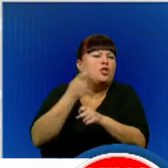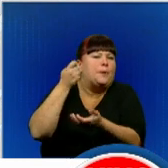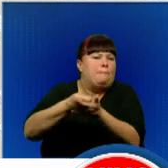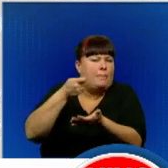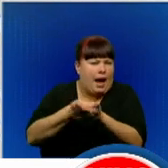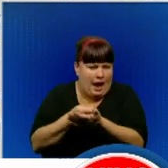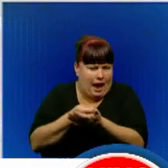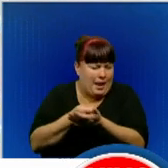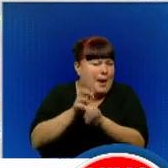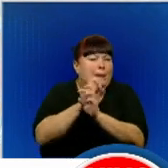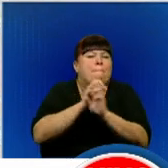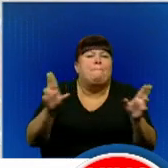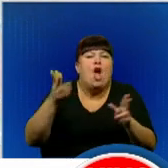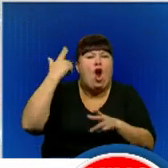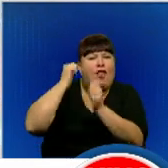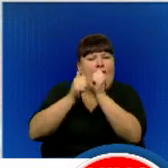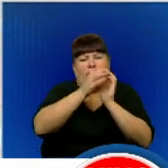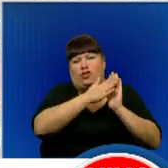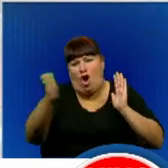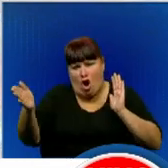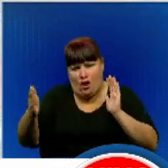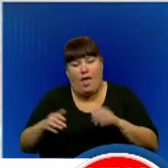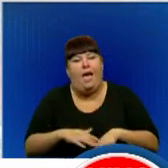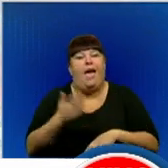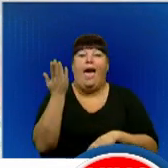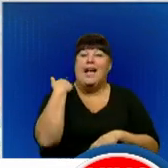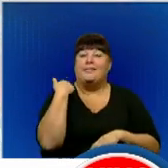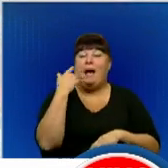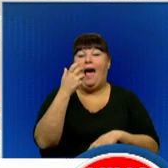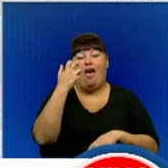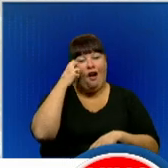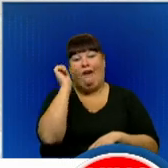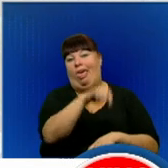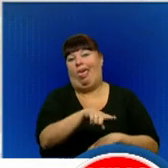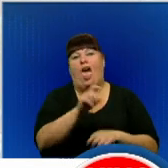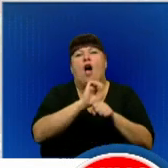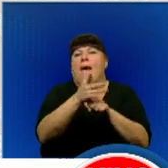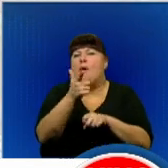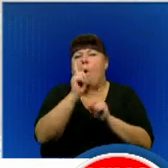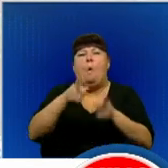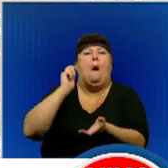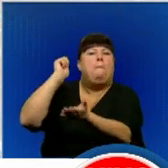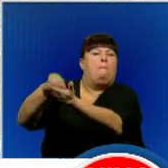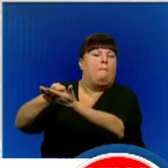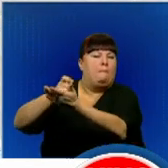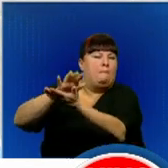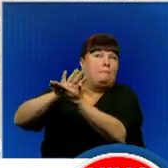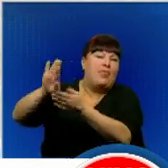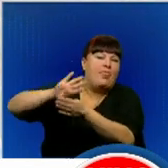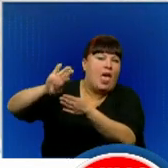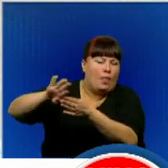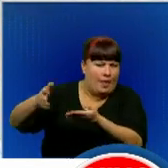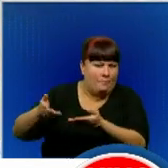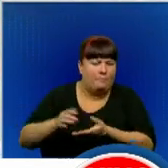uno de los peores de nuestra historia la espalda de este congreso y sin banderías como si fuera